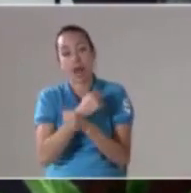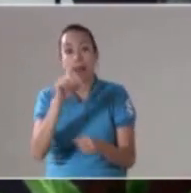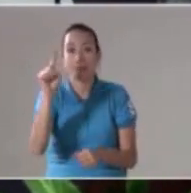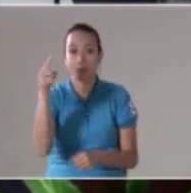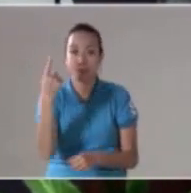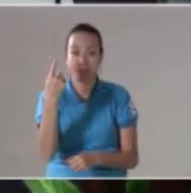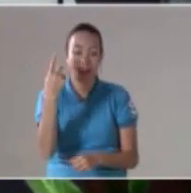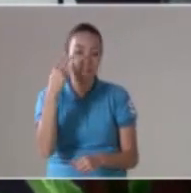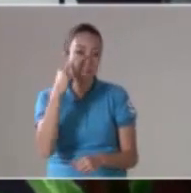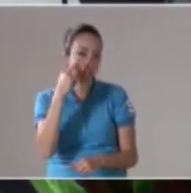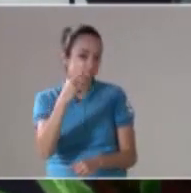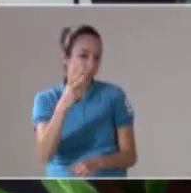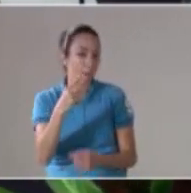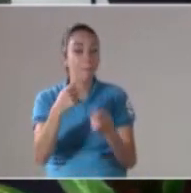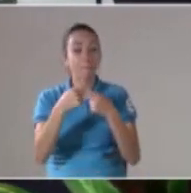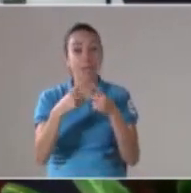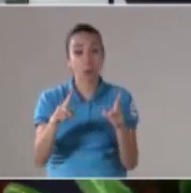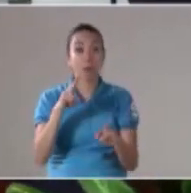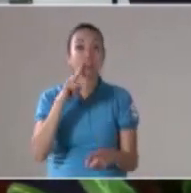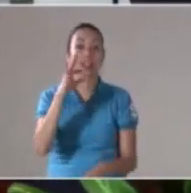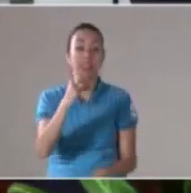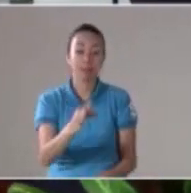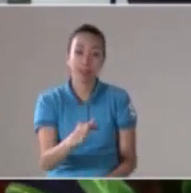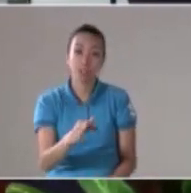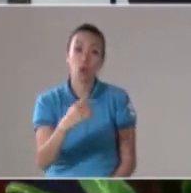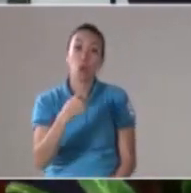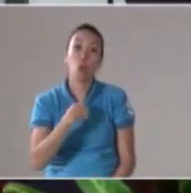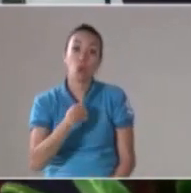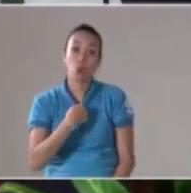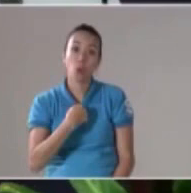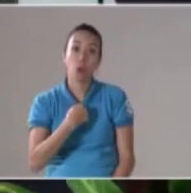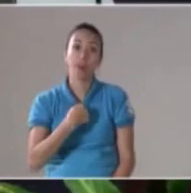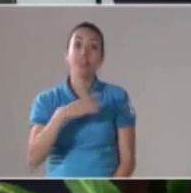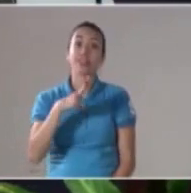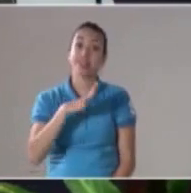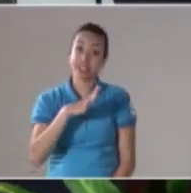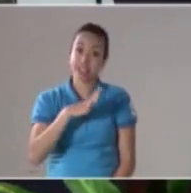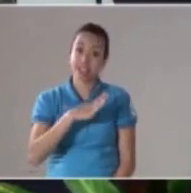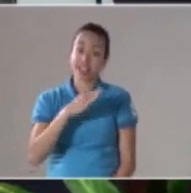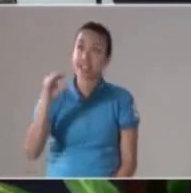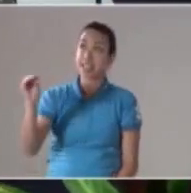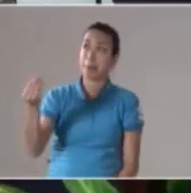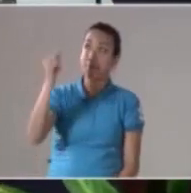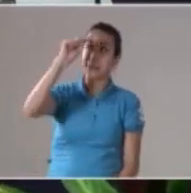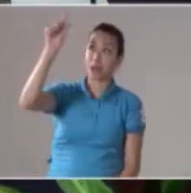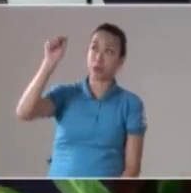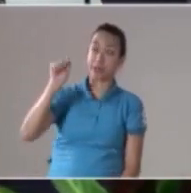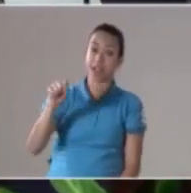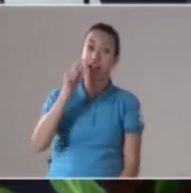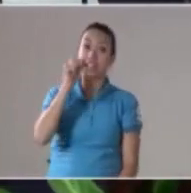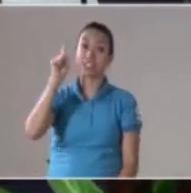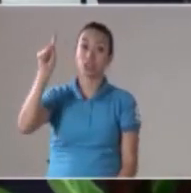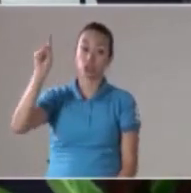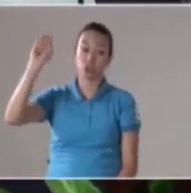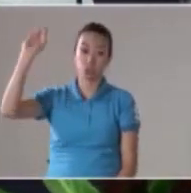hay que preguntarle a Dios cuál es la voluntad. Solo por poner un ejemplo. Otro ejemplo sería: